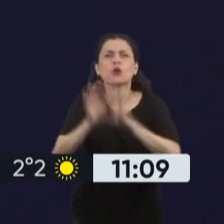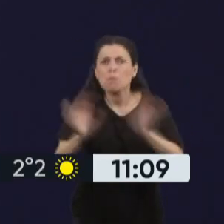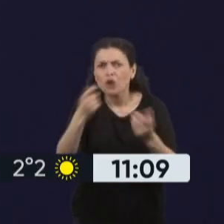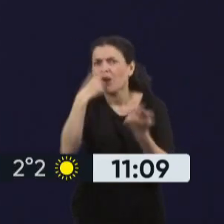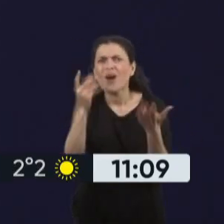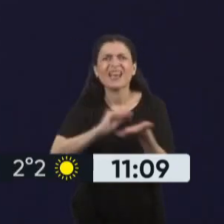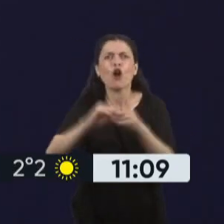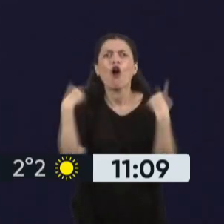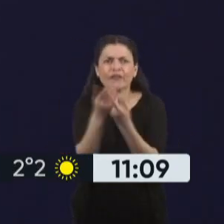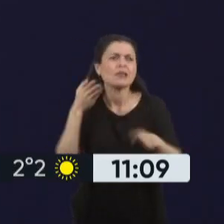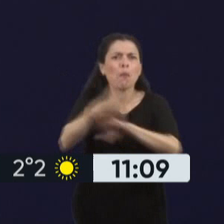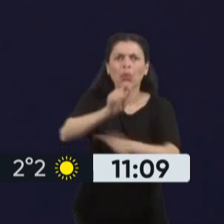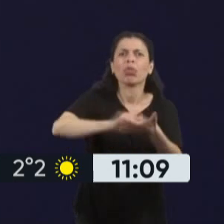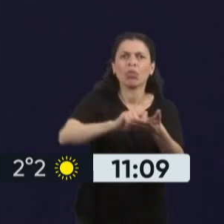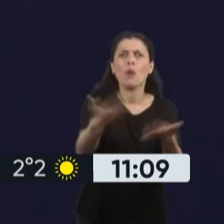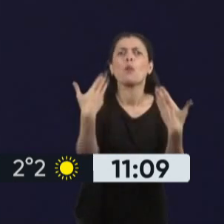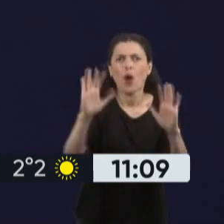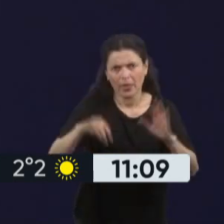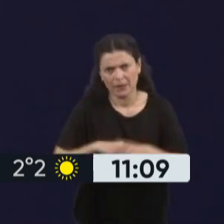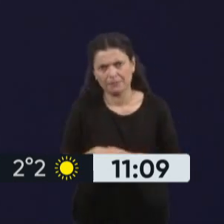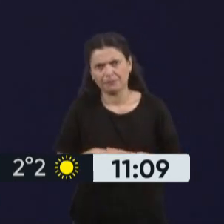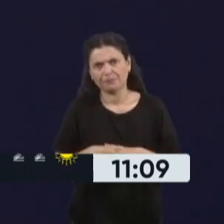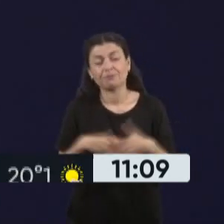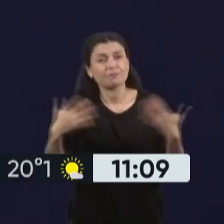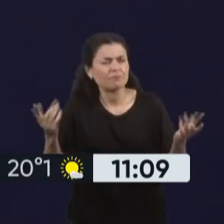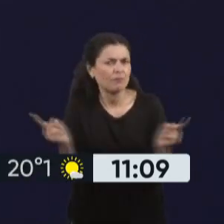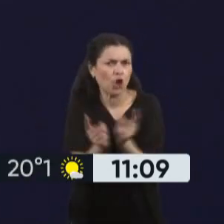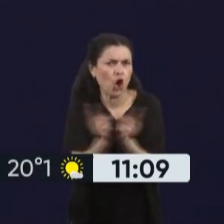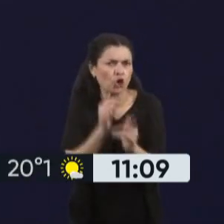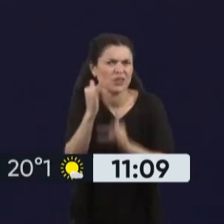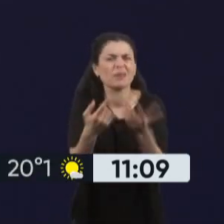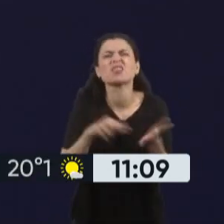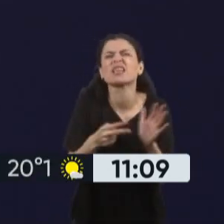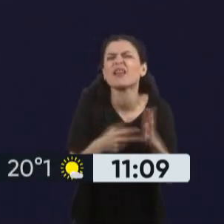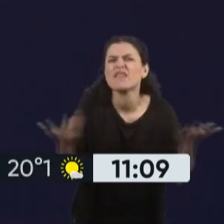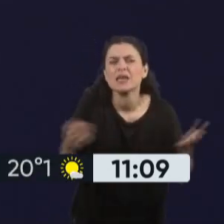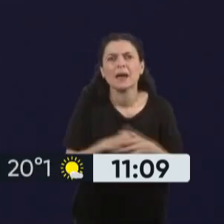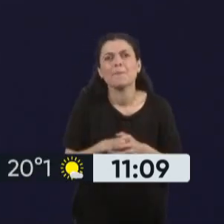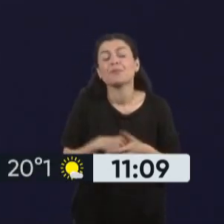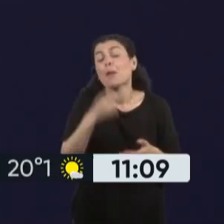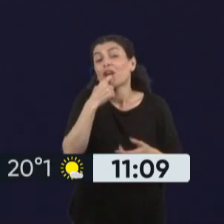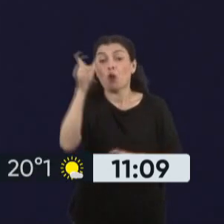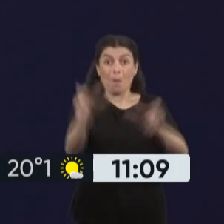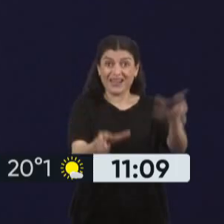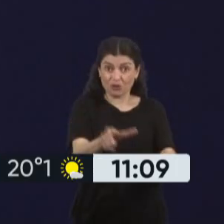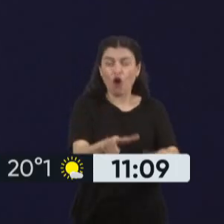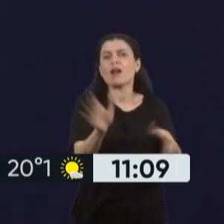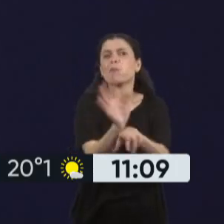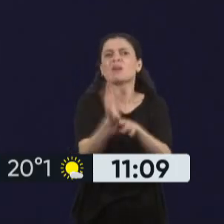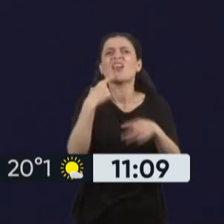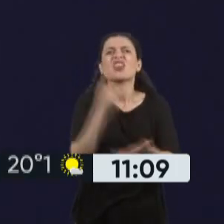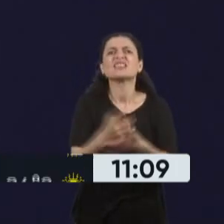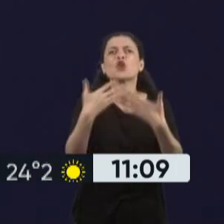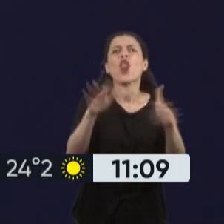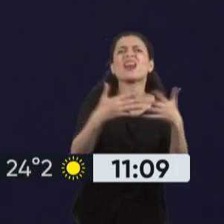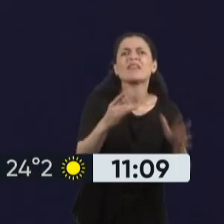unidad. Esto significa, en términos sencillos, que los argentinos van a tener la libertad de